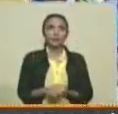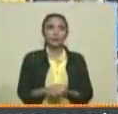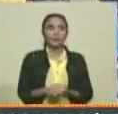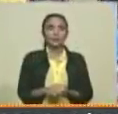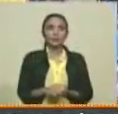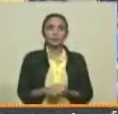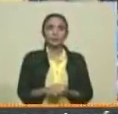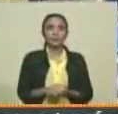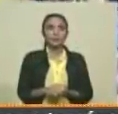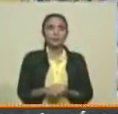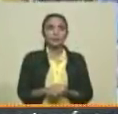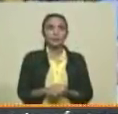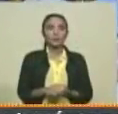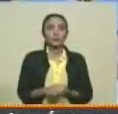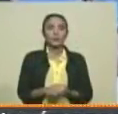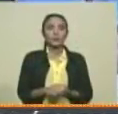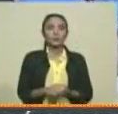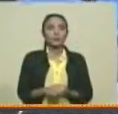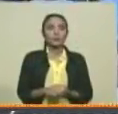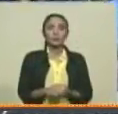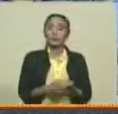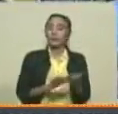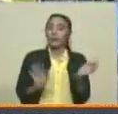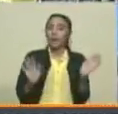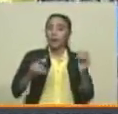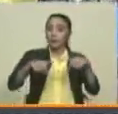Y creo que en Venezuela